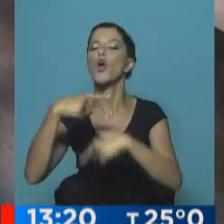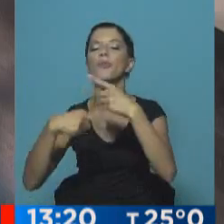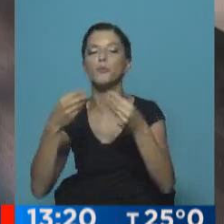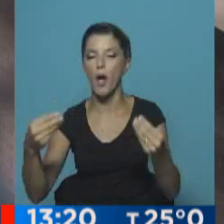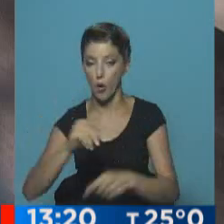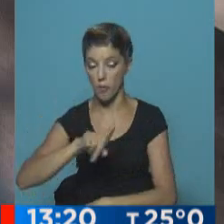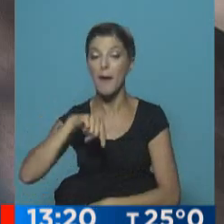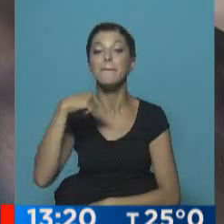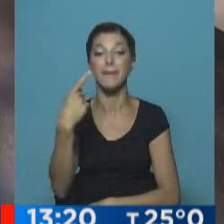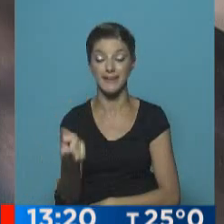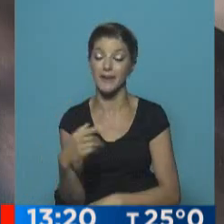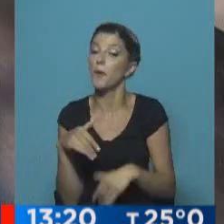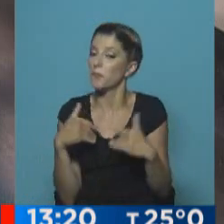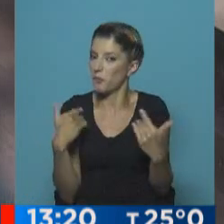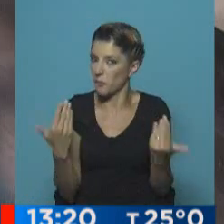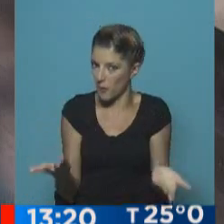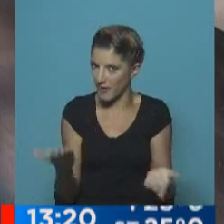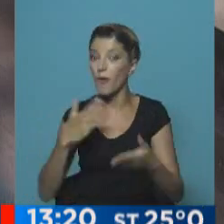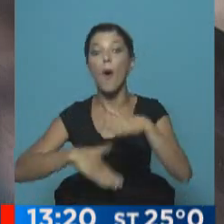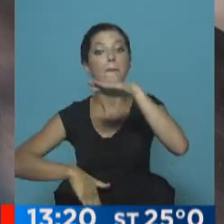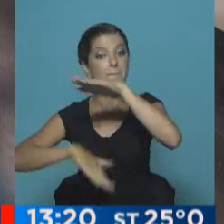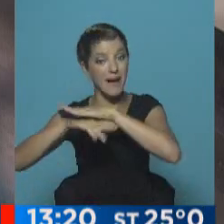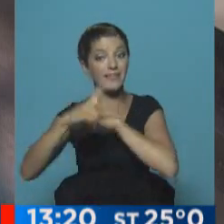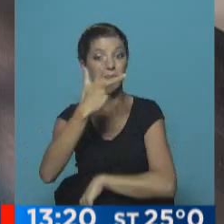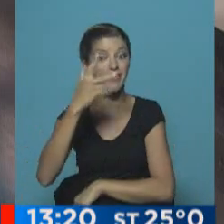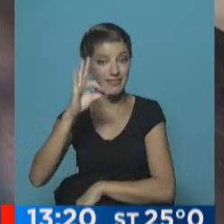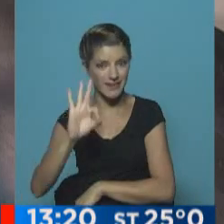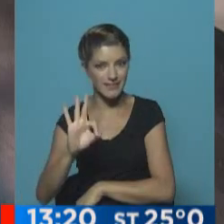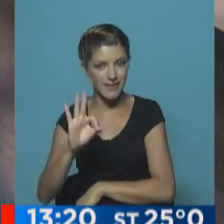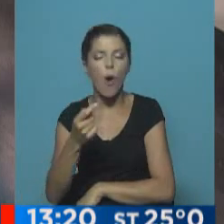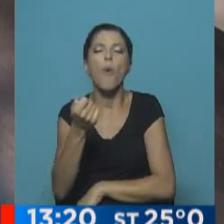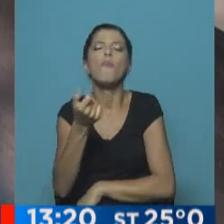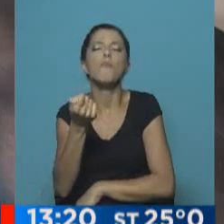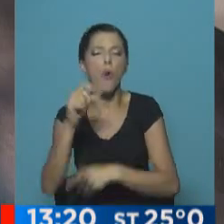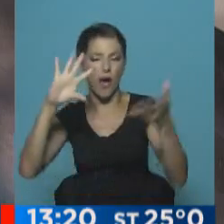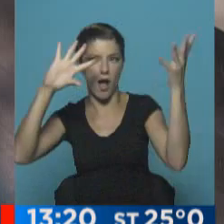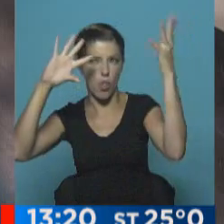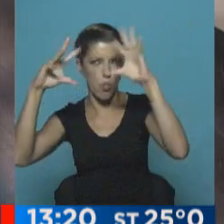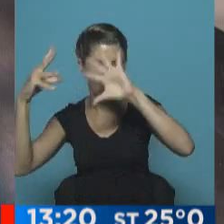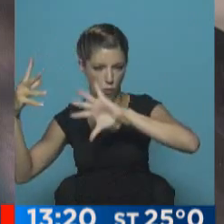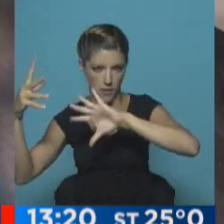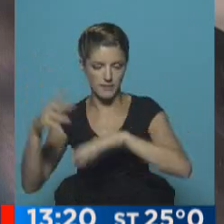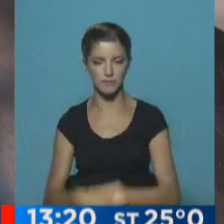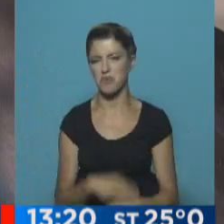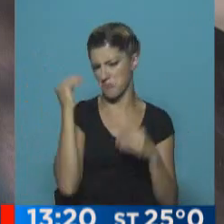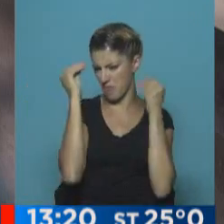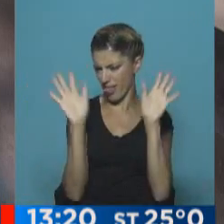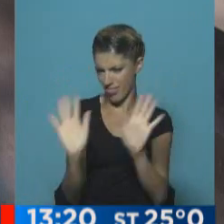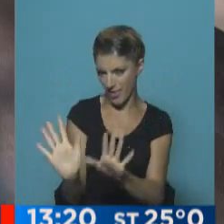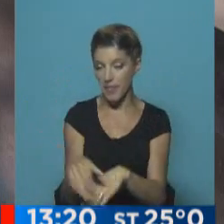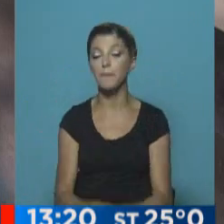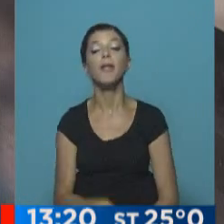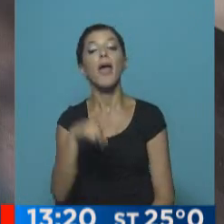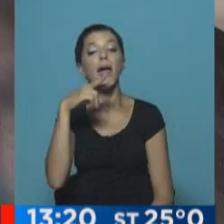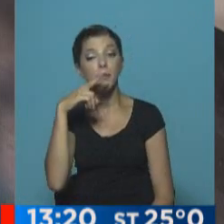mañana bueno 30 la máxima poquita nubosidad de nada nada para preocuparse viernes se